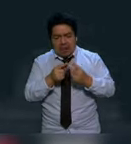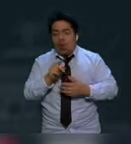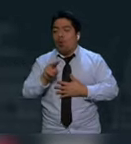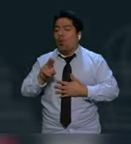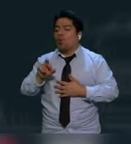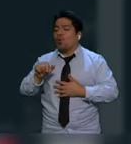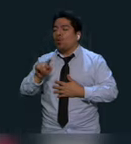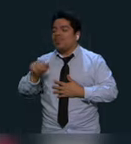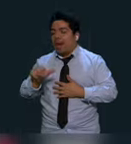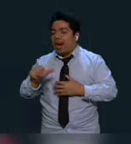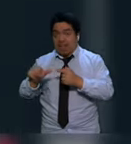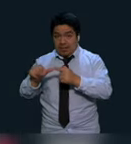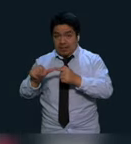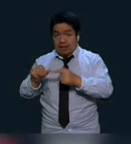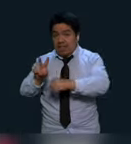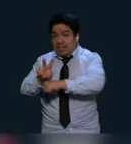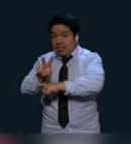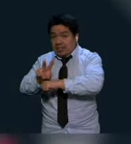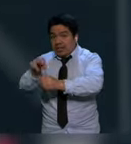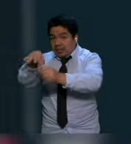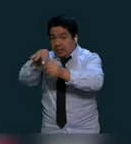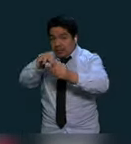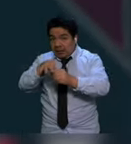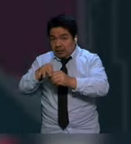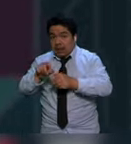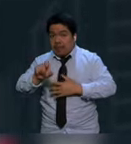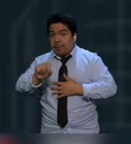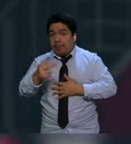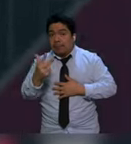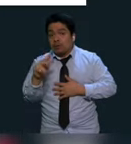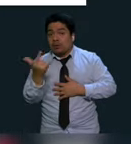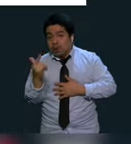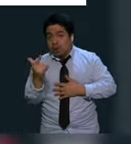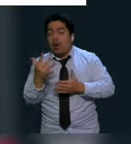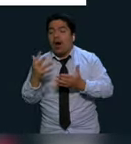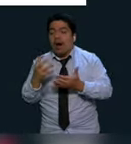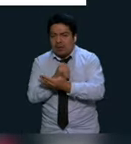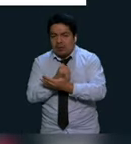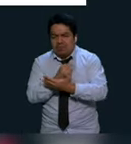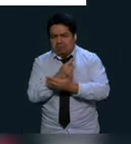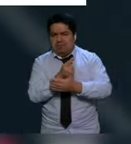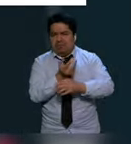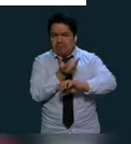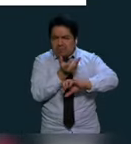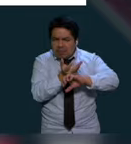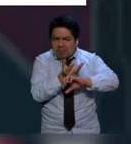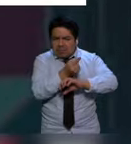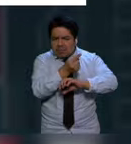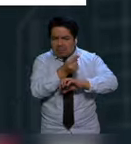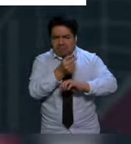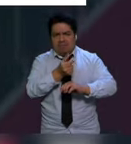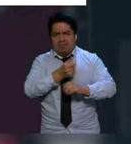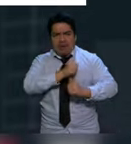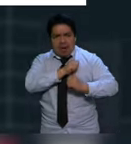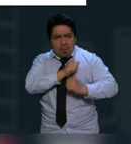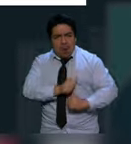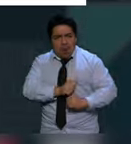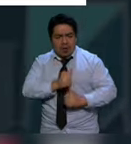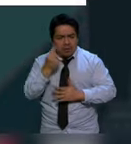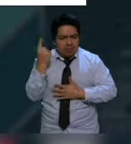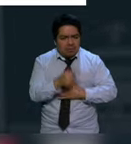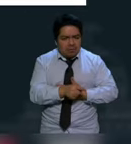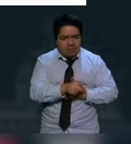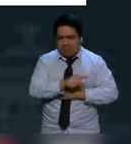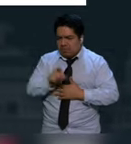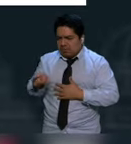el candidato opositor, ganó las elecciones del pasado 28 de julio. Como si el gobierno de Estados Unidos tuviera autoridad alguna para nombrar o desconocer